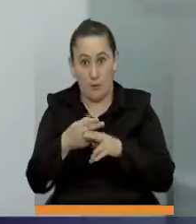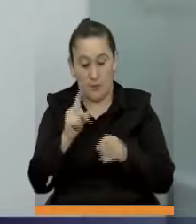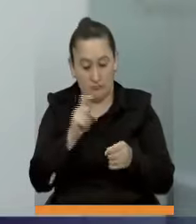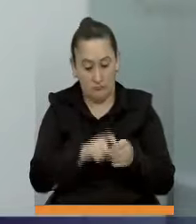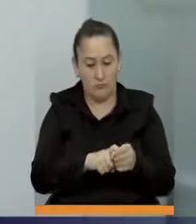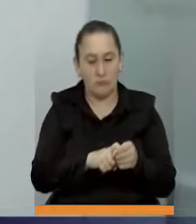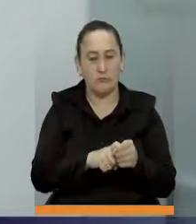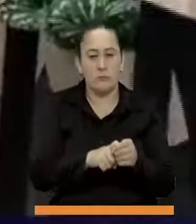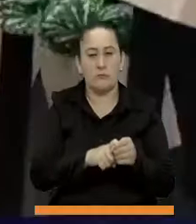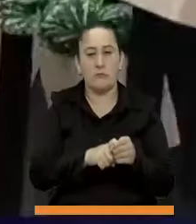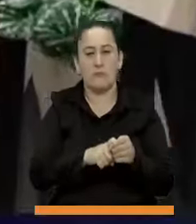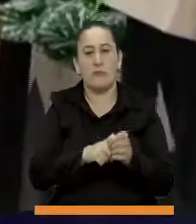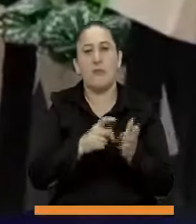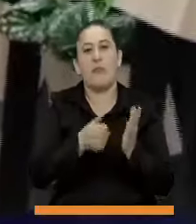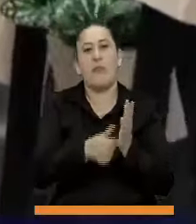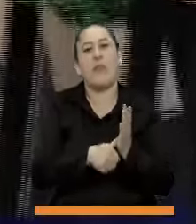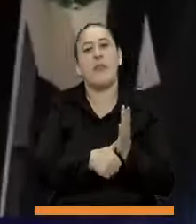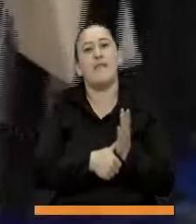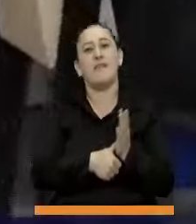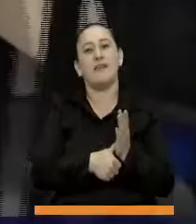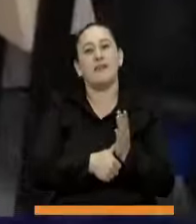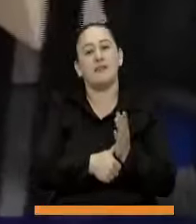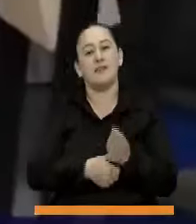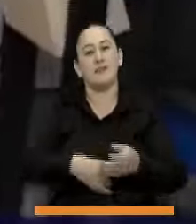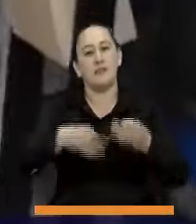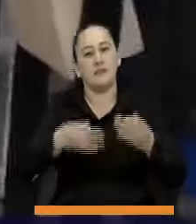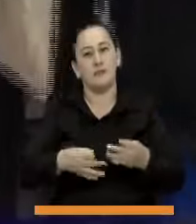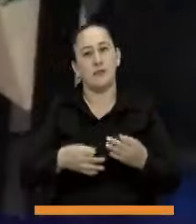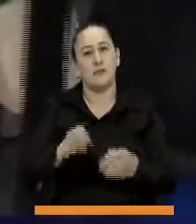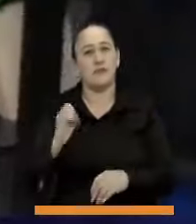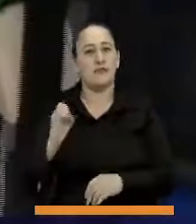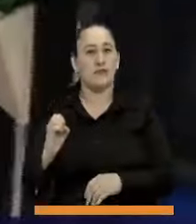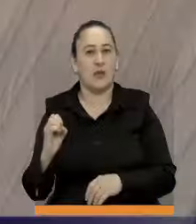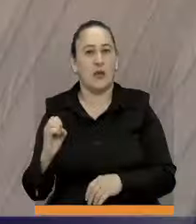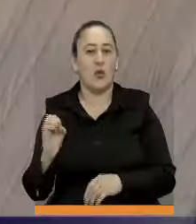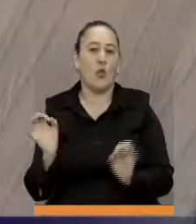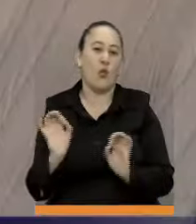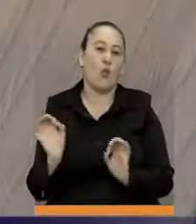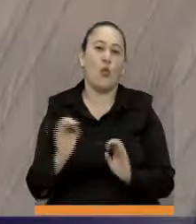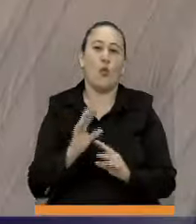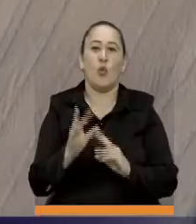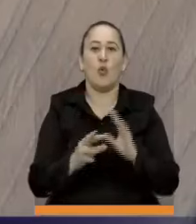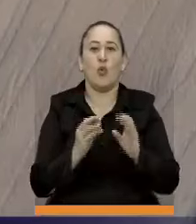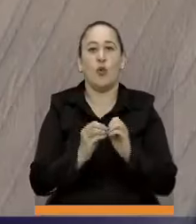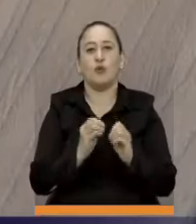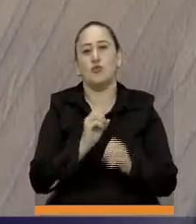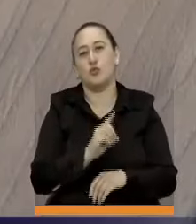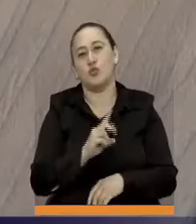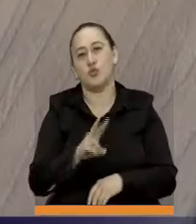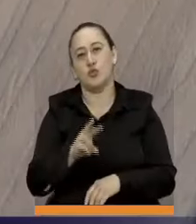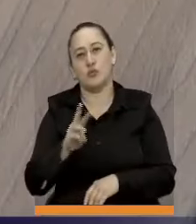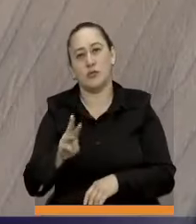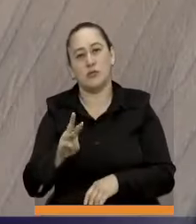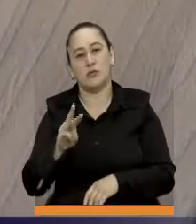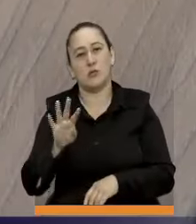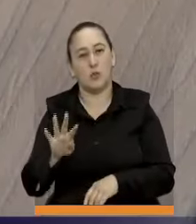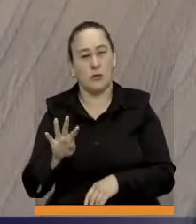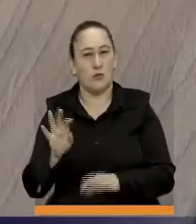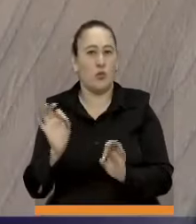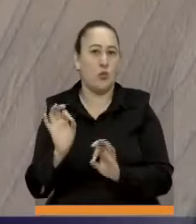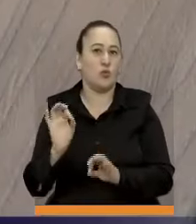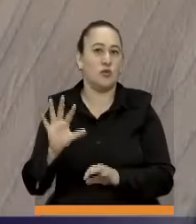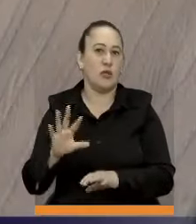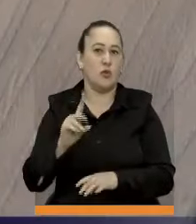y como número de identificación tributaria el número 0 o los códigos 1, 2, 3, 4 o